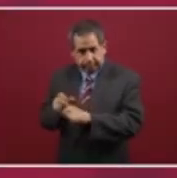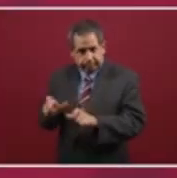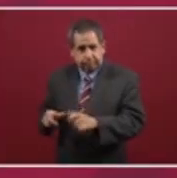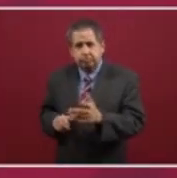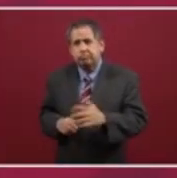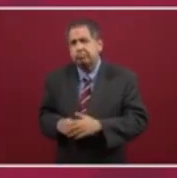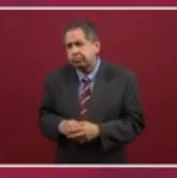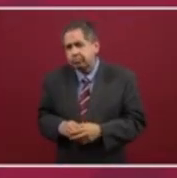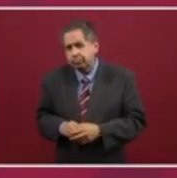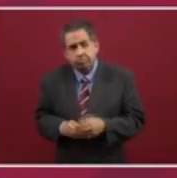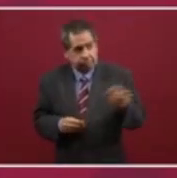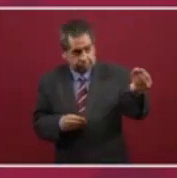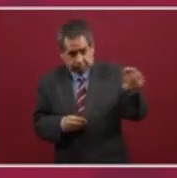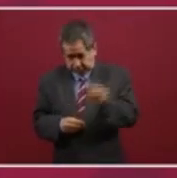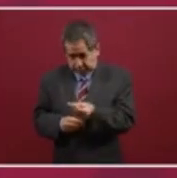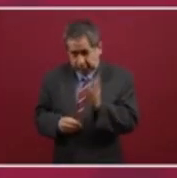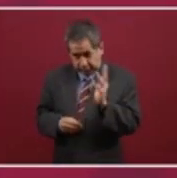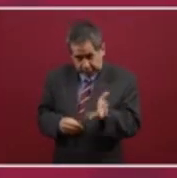¿Cuánto ha llegado?